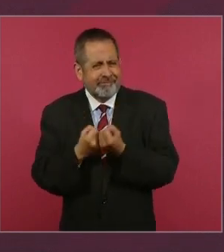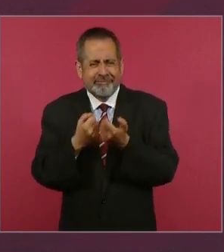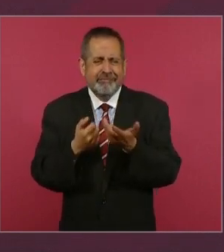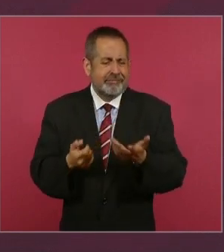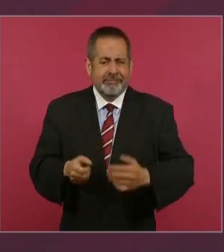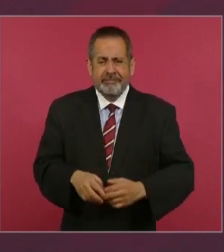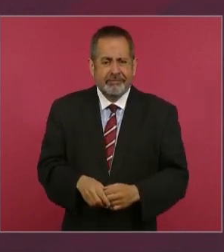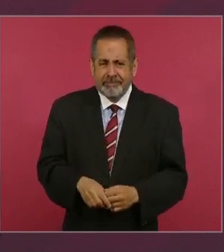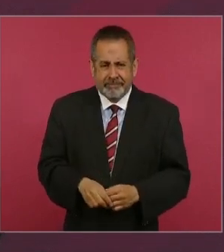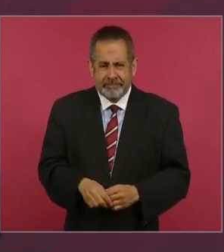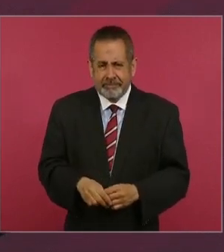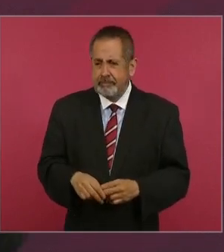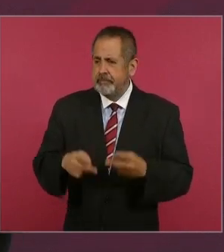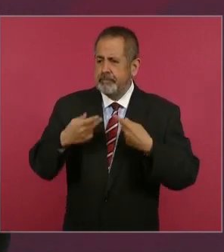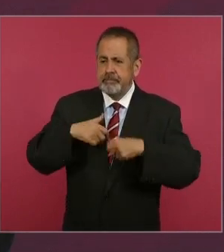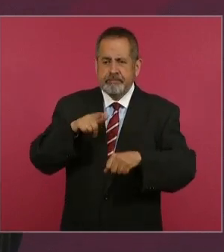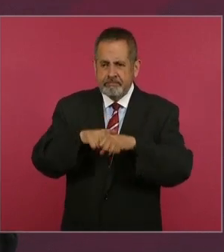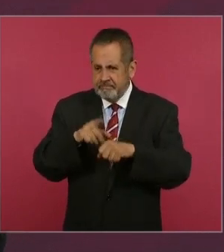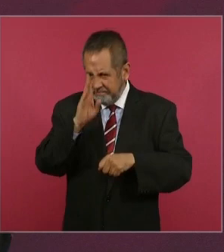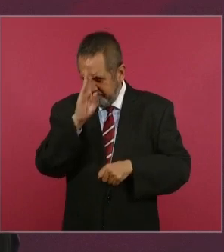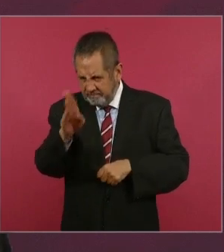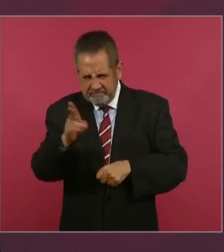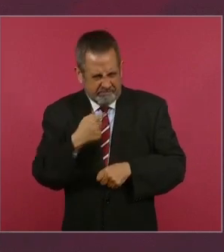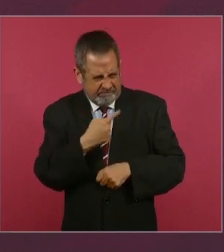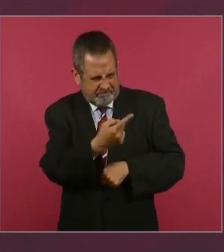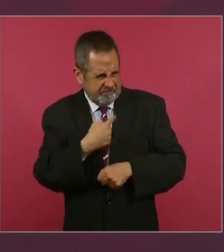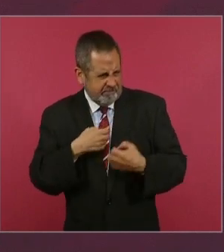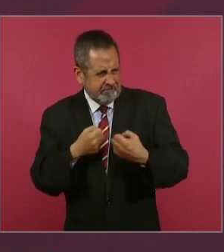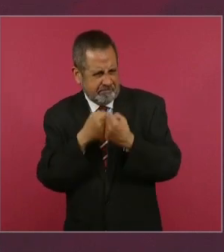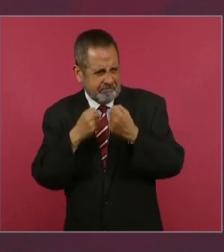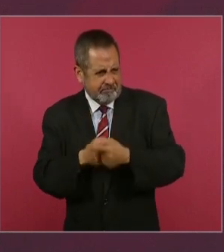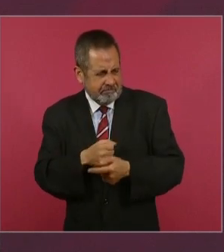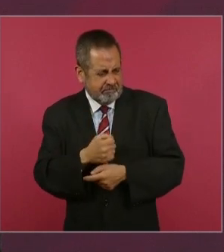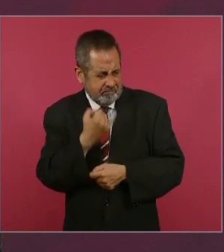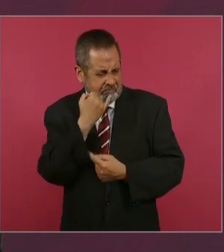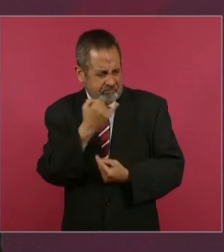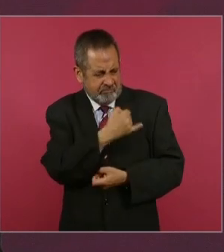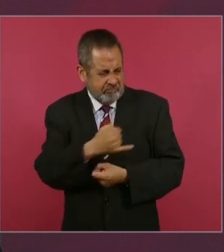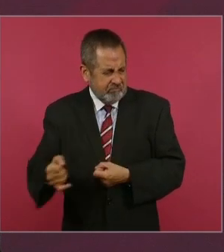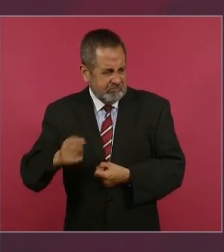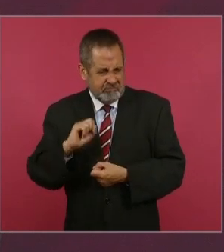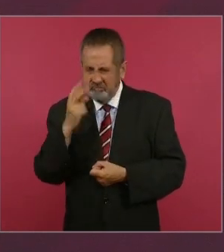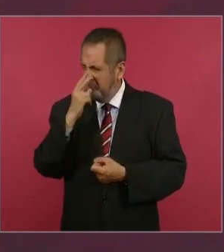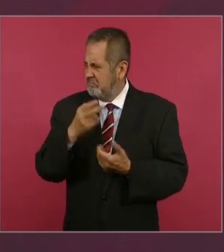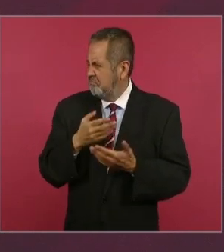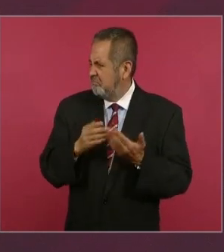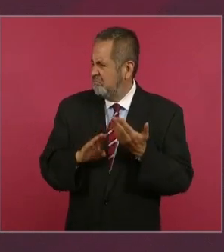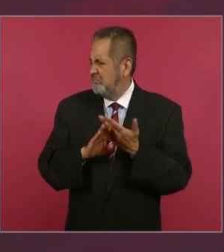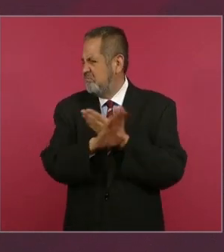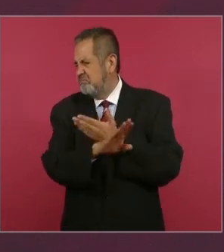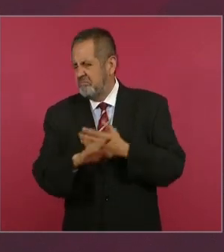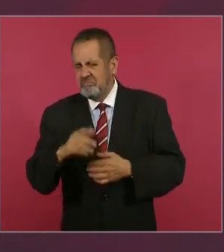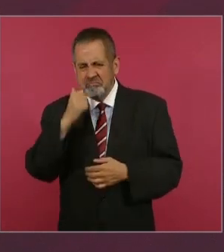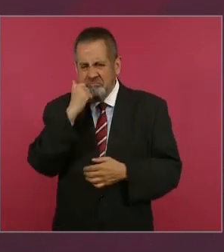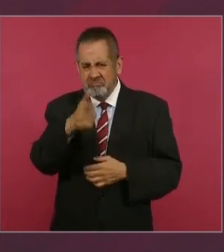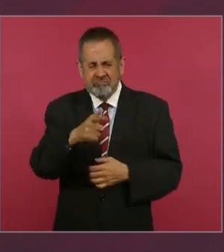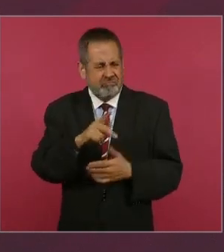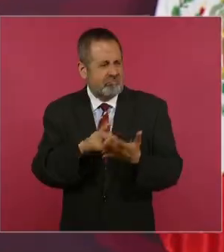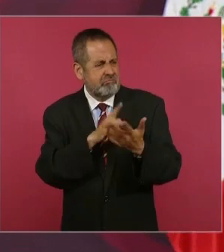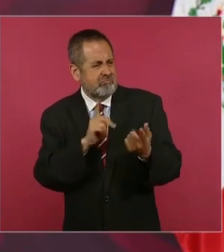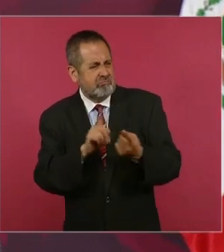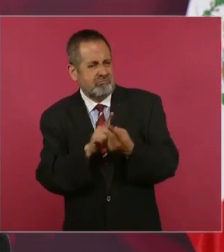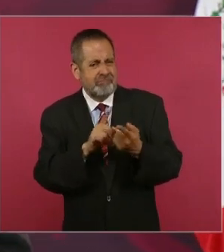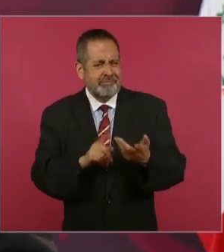pleito lo personal este no te vuelvo a ver no quiero ni